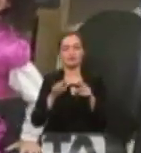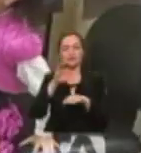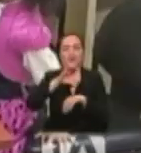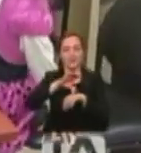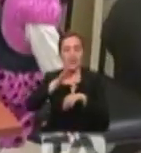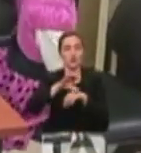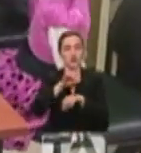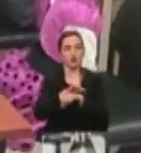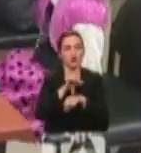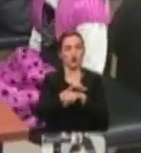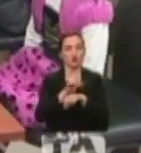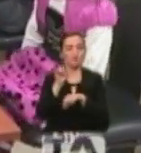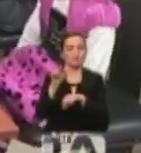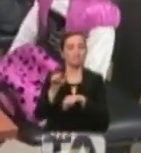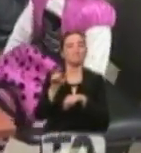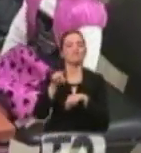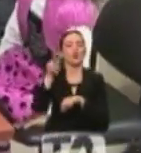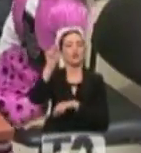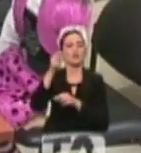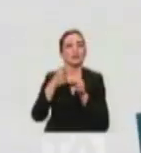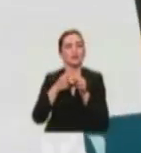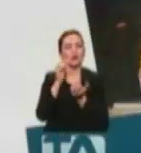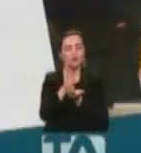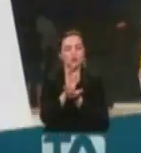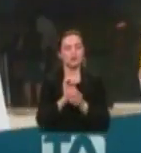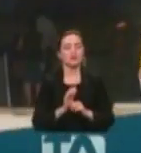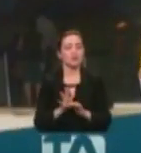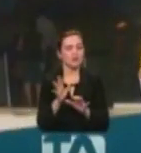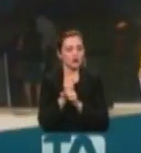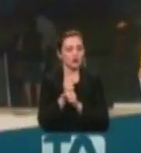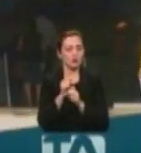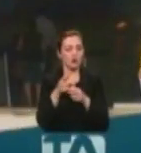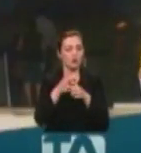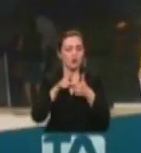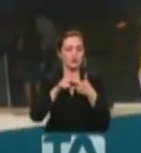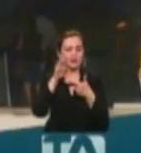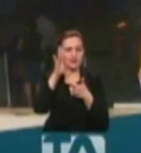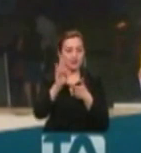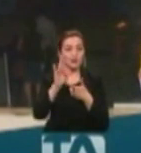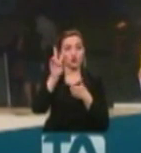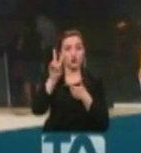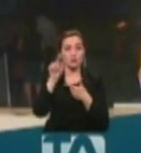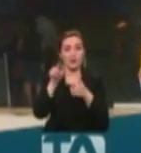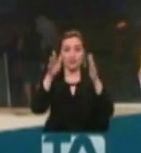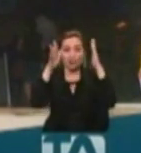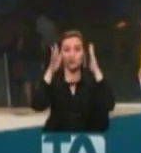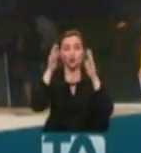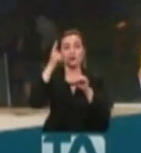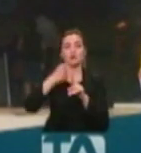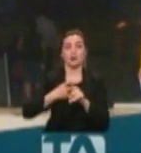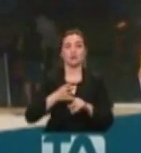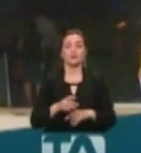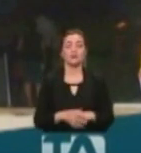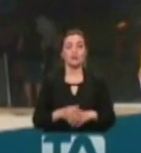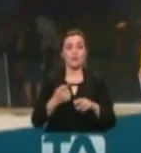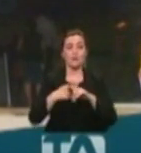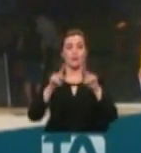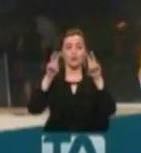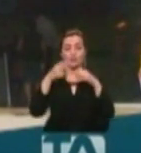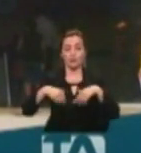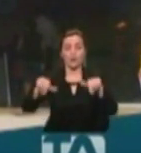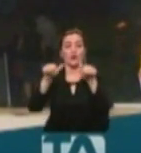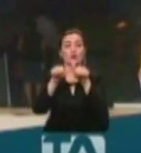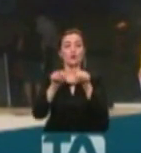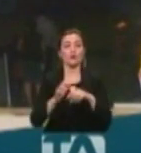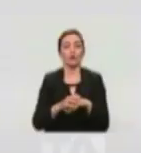La Mariscal del IES, ubicado en el norte de Quito, se realiza un promedio de 72.000 atenciones al mes en las diferentes